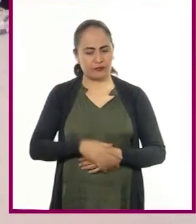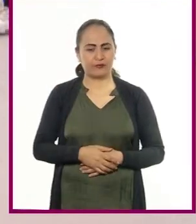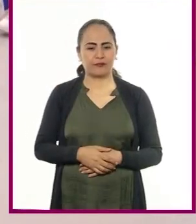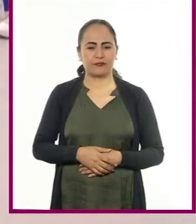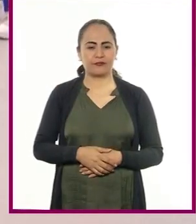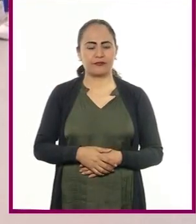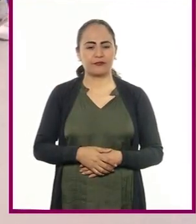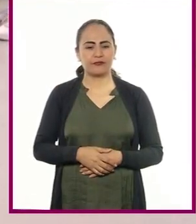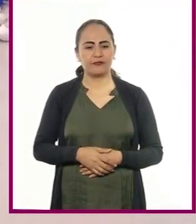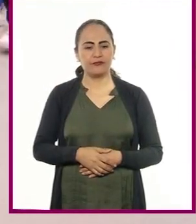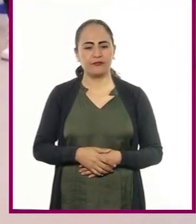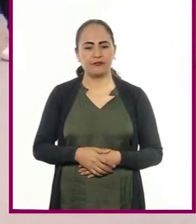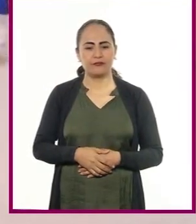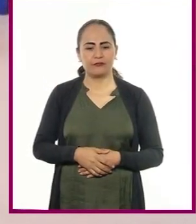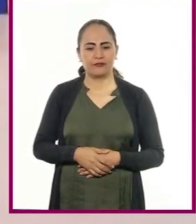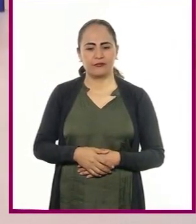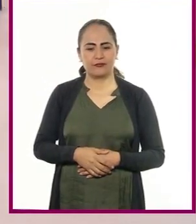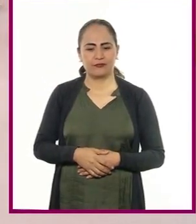Listo.